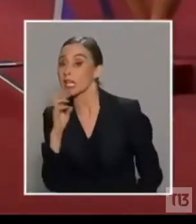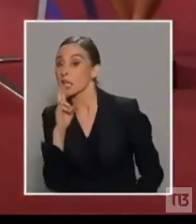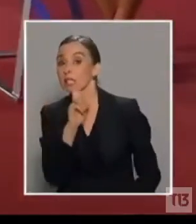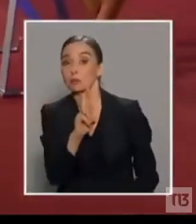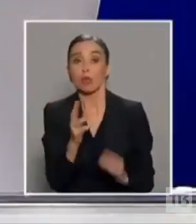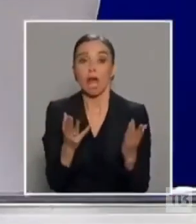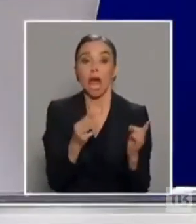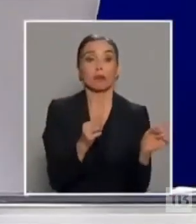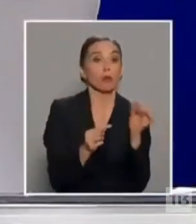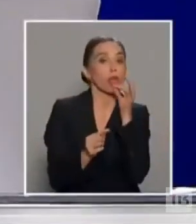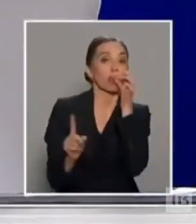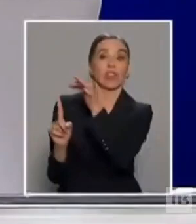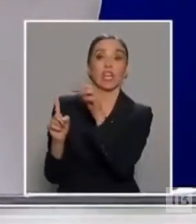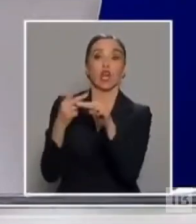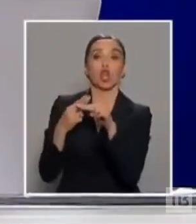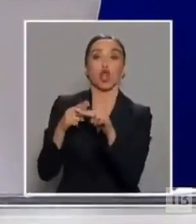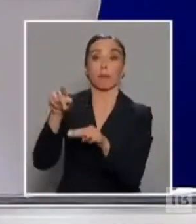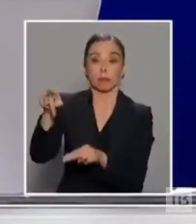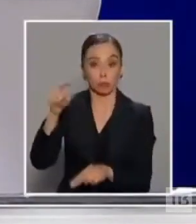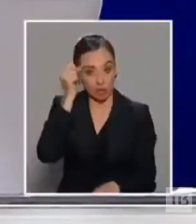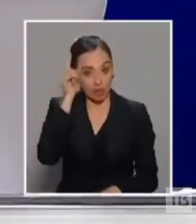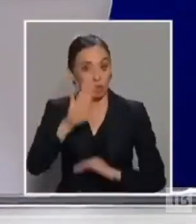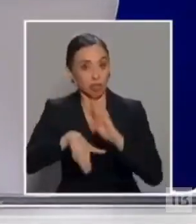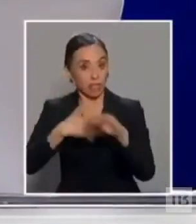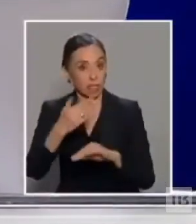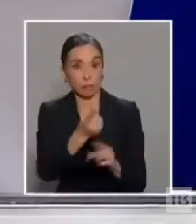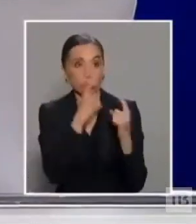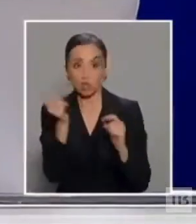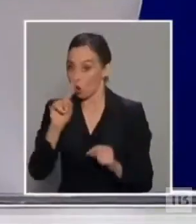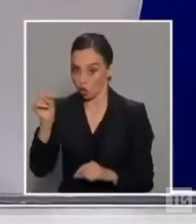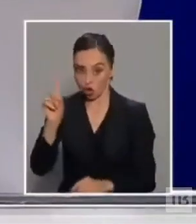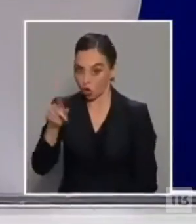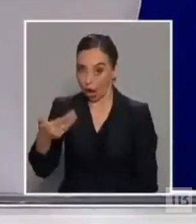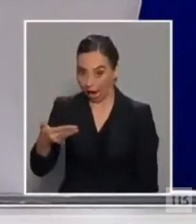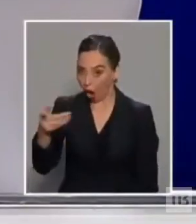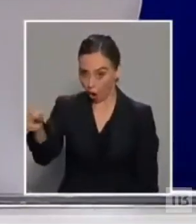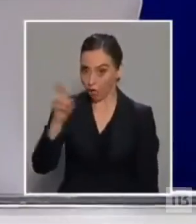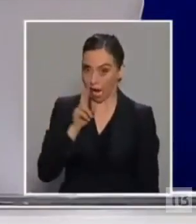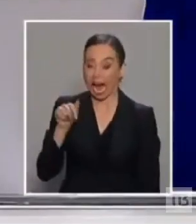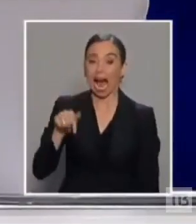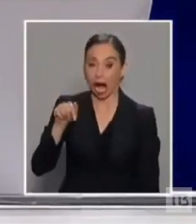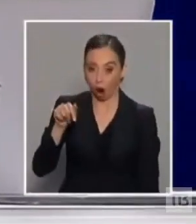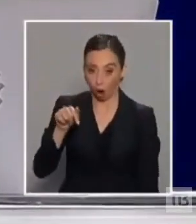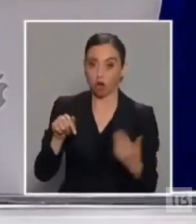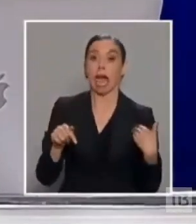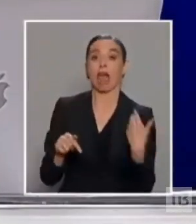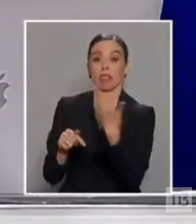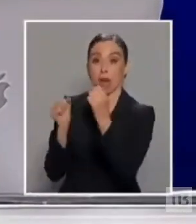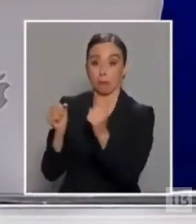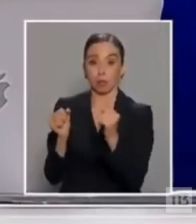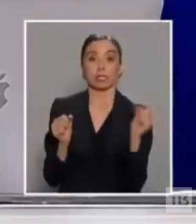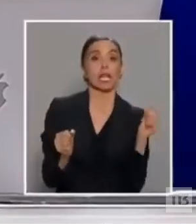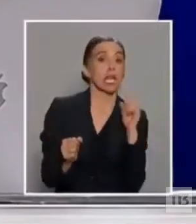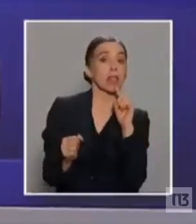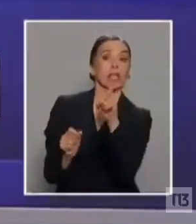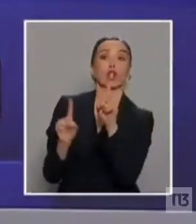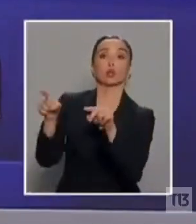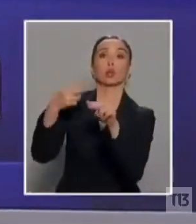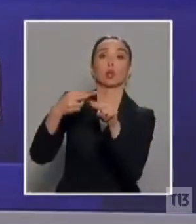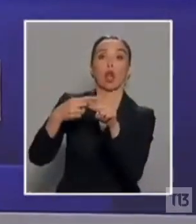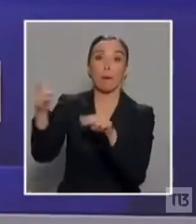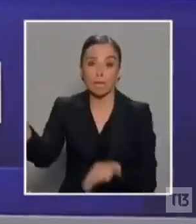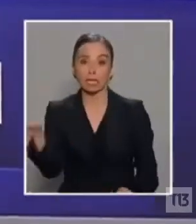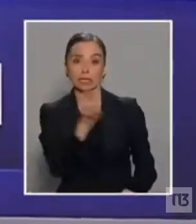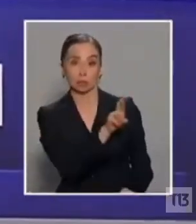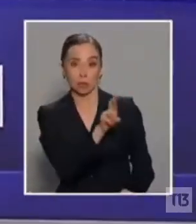Sobre la mención que acaban de hacer sobre sí, usted. Pero entiendo que es posterior a las preguntas. No, no, no. Que tenemos... ahora. Ahora. Usted tiene la posibilidad ahora de replicar si quiere. Gracias, Mónica. Qué